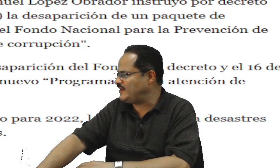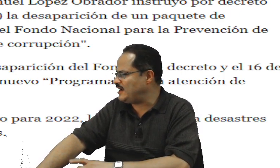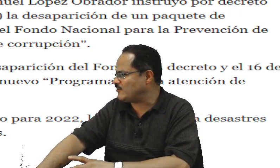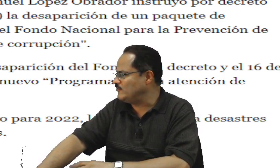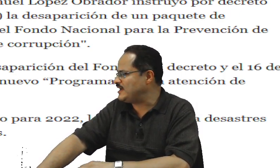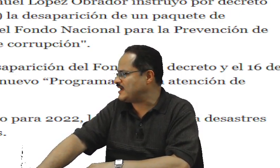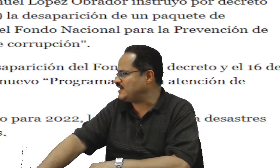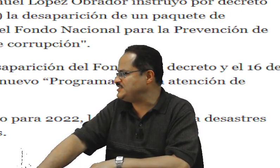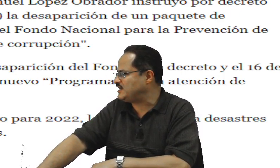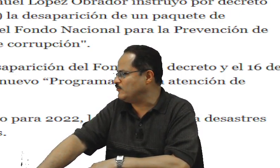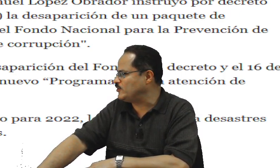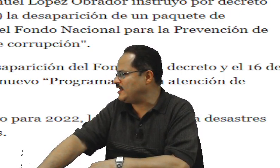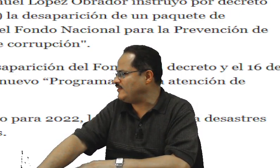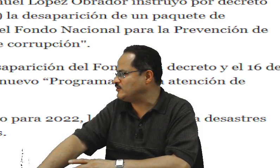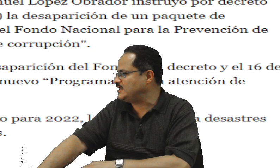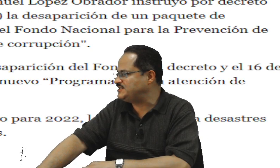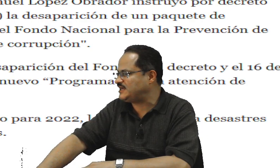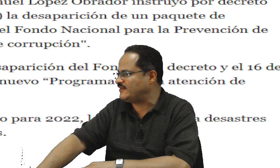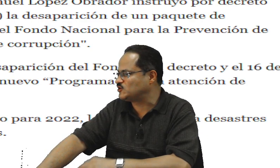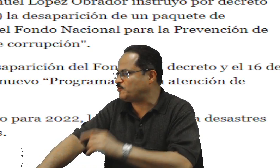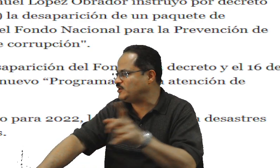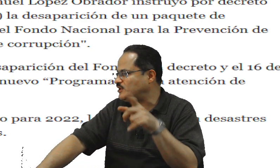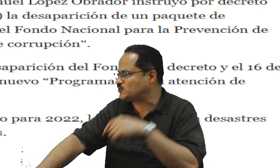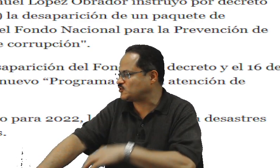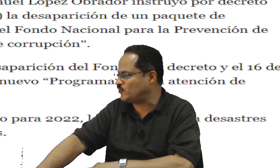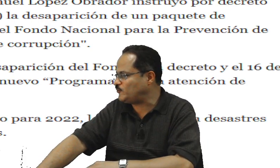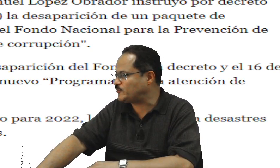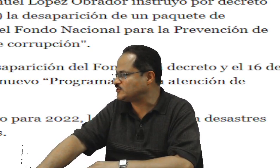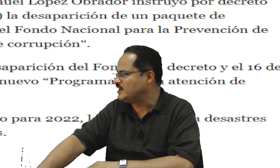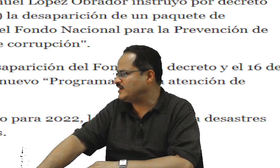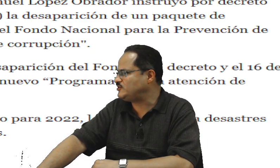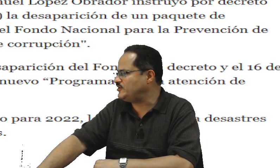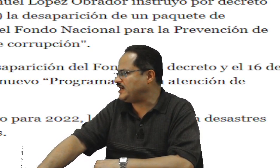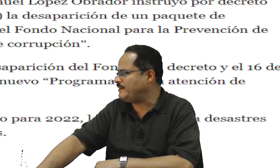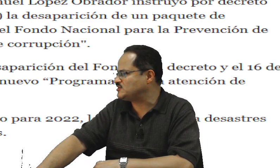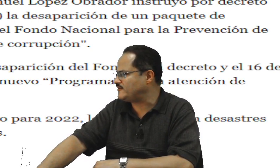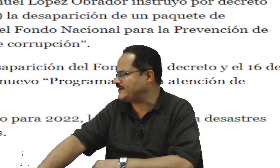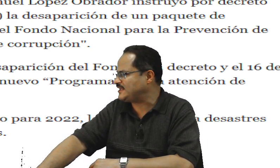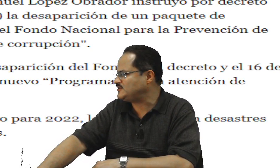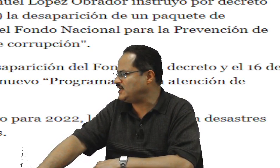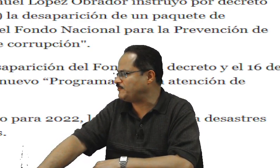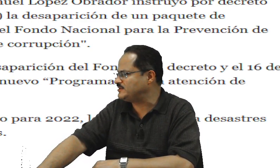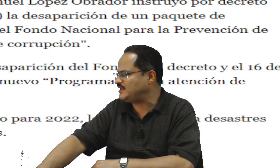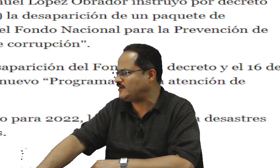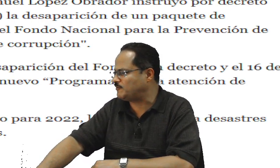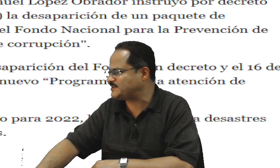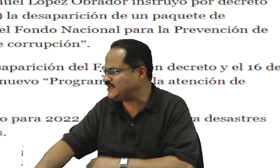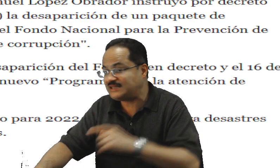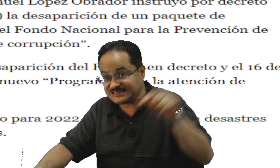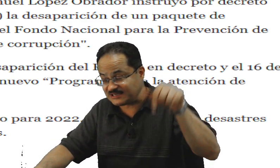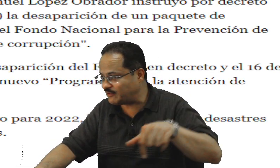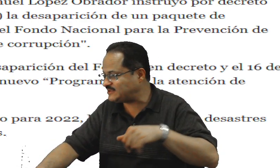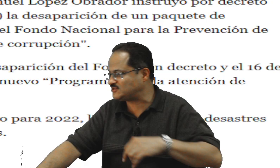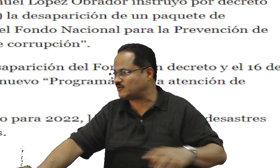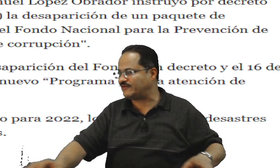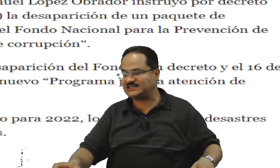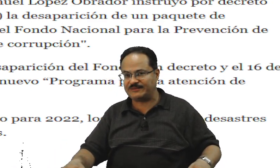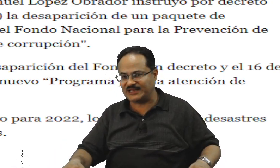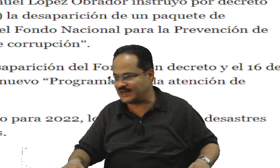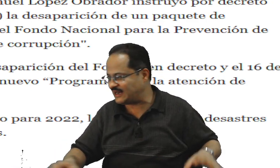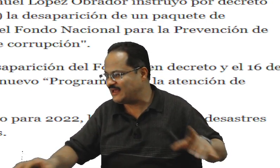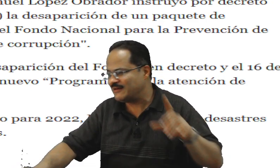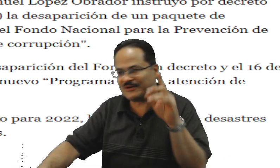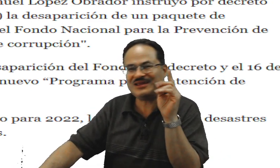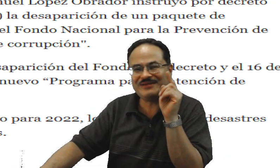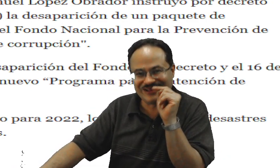fonden era como una caja chica o muy grande no tan chica de los políticos corruptos eso no llegaba a Los afectados era publicidad dijo el presidente este jueves en su conferencia